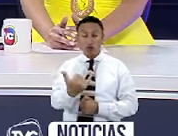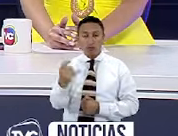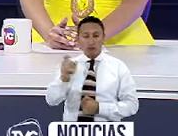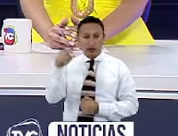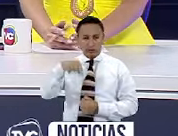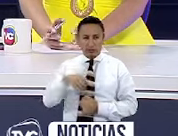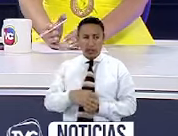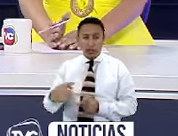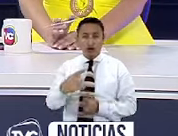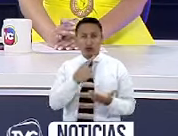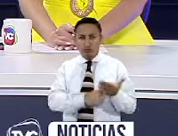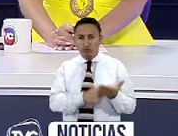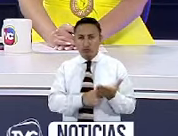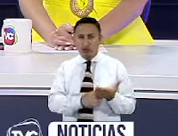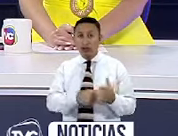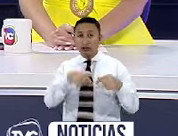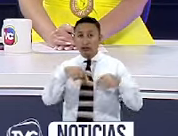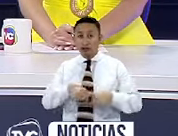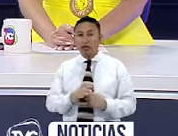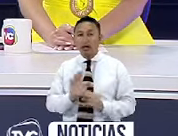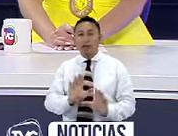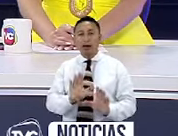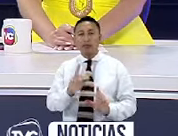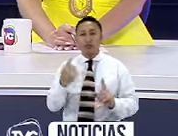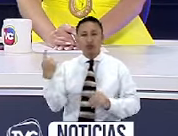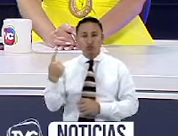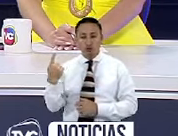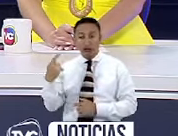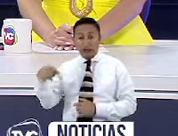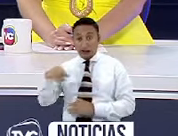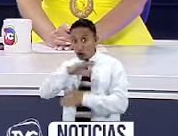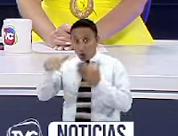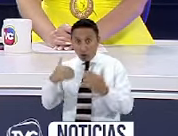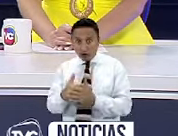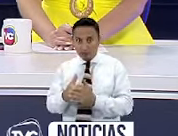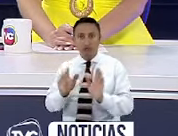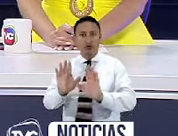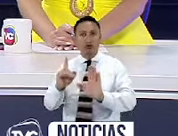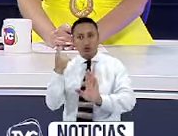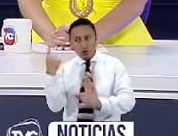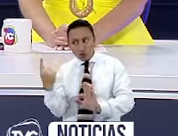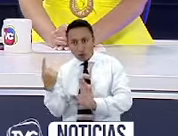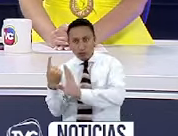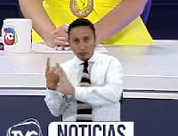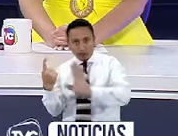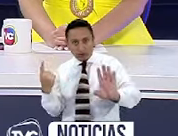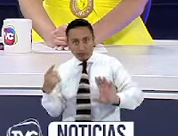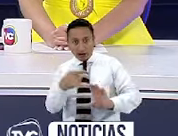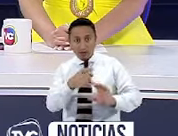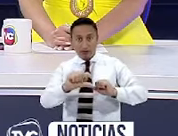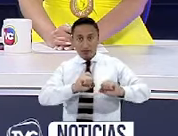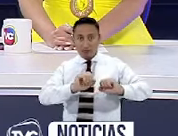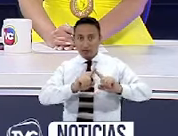caso como un hecho aislado para evitar estigmatizar la labor que realizan a diario.